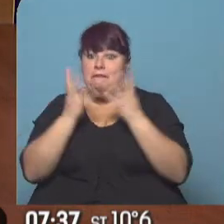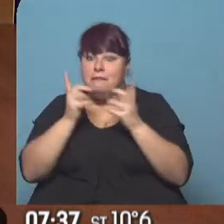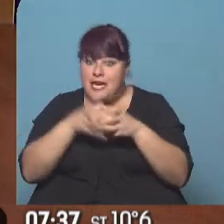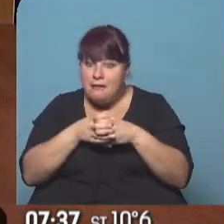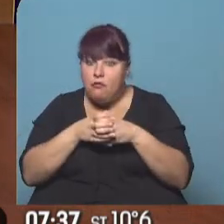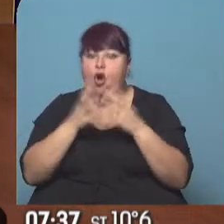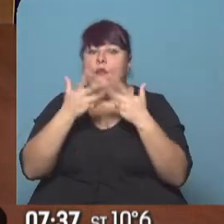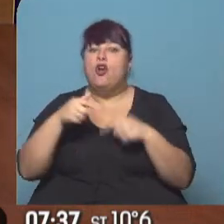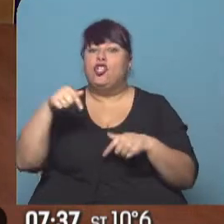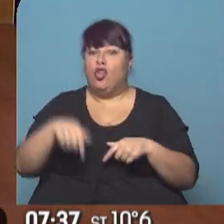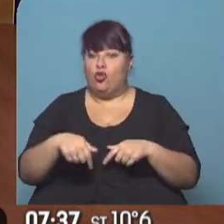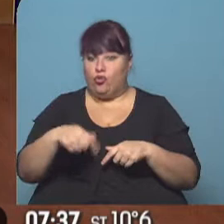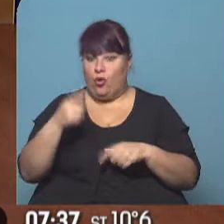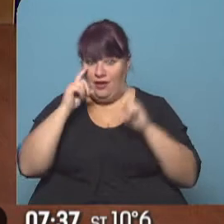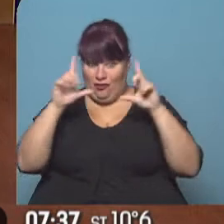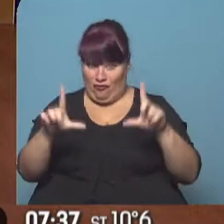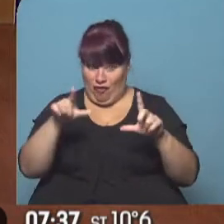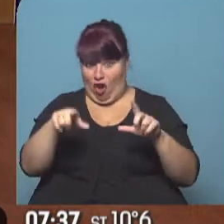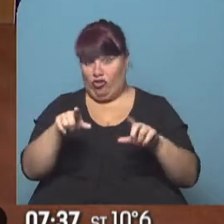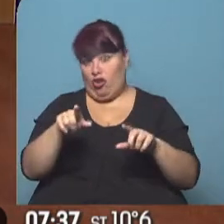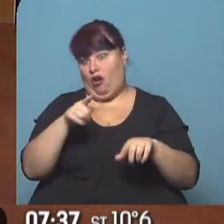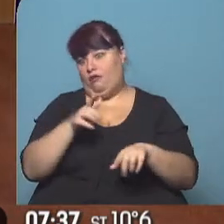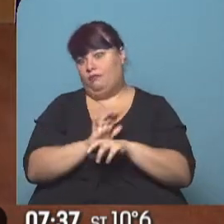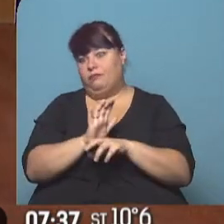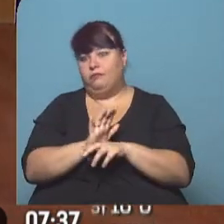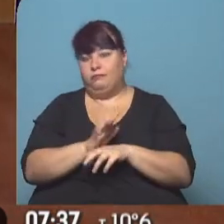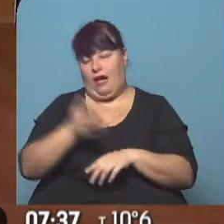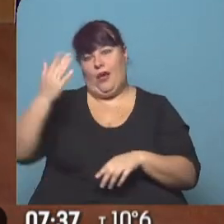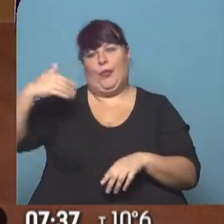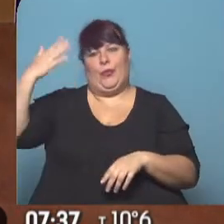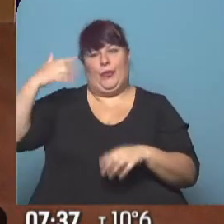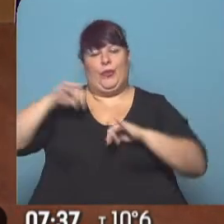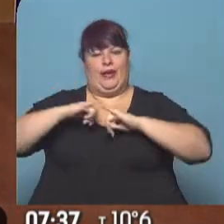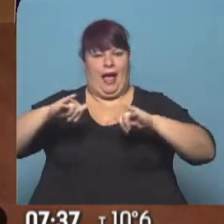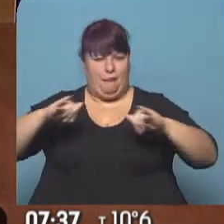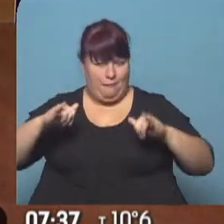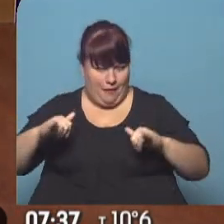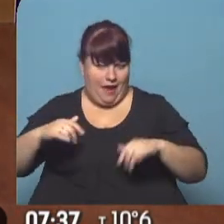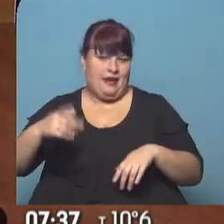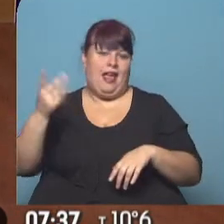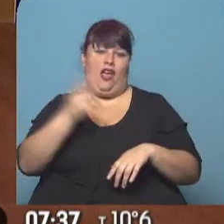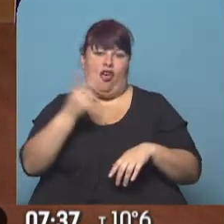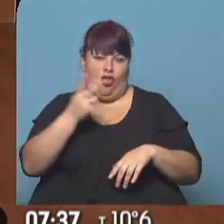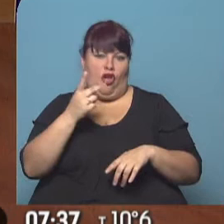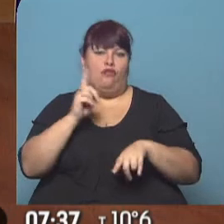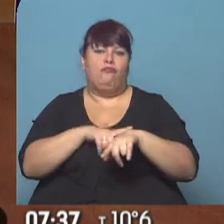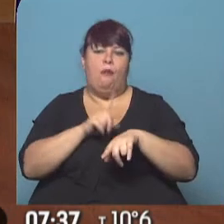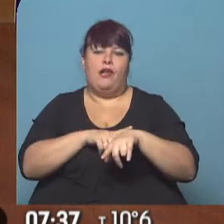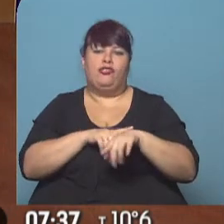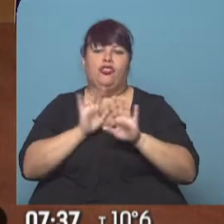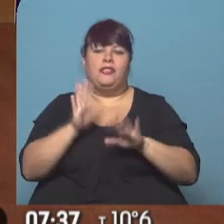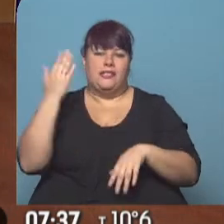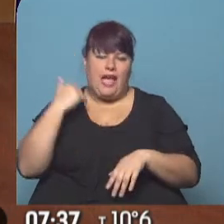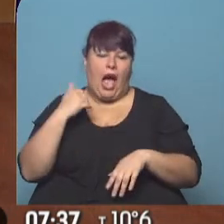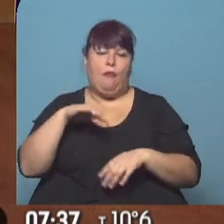de Proyecto Sur. Esta imagen es una imagen de su momento, de la campaña, cuando estaban transitando